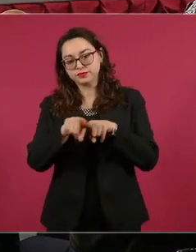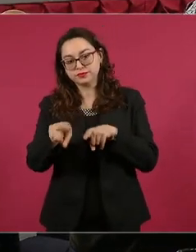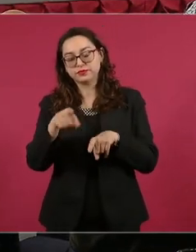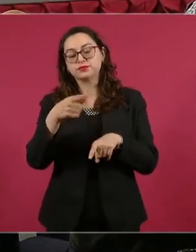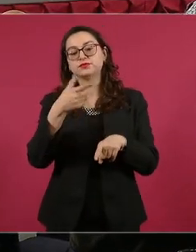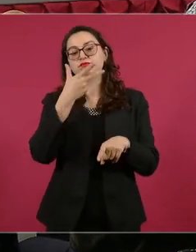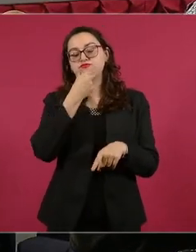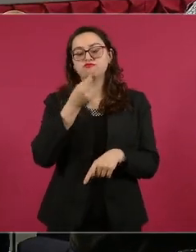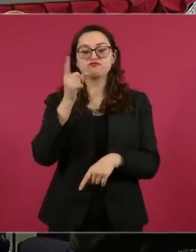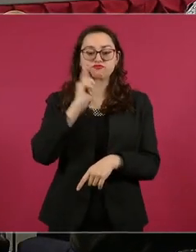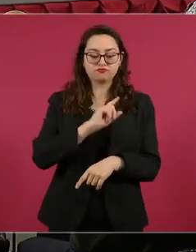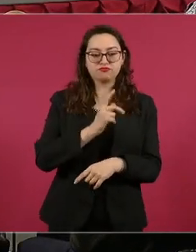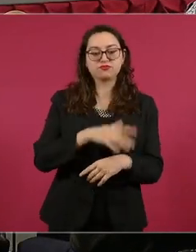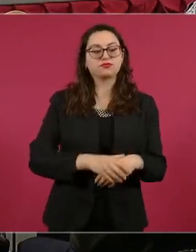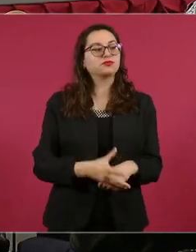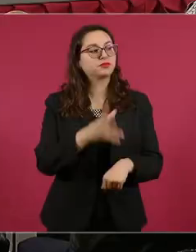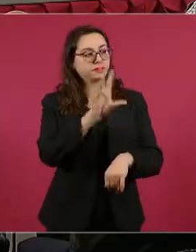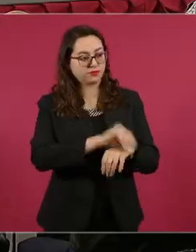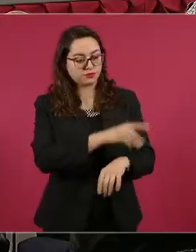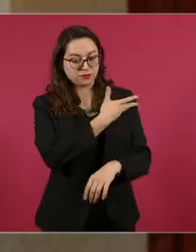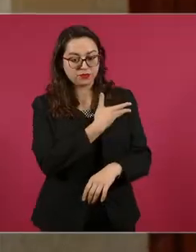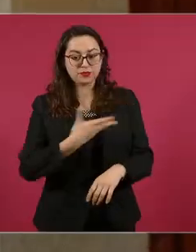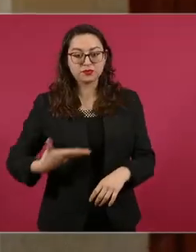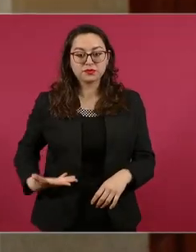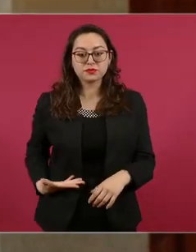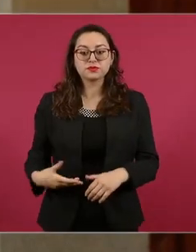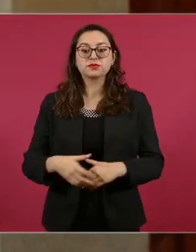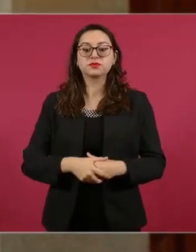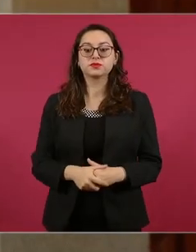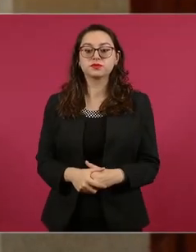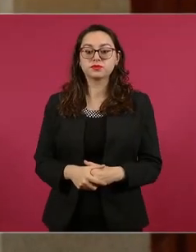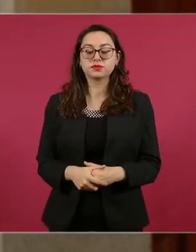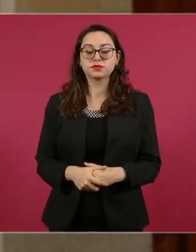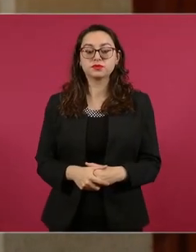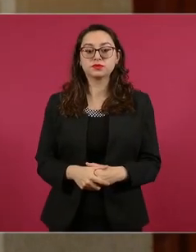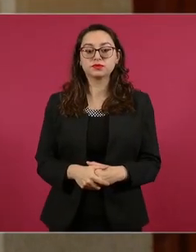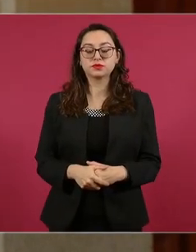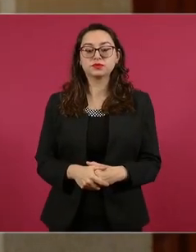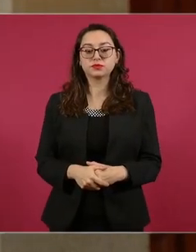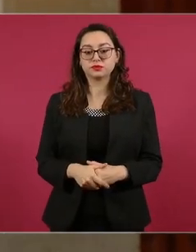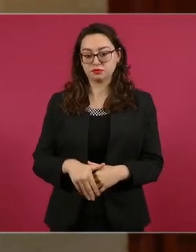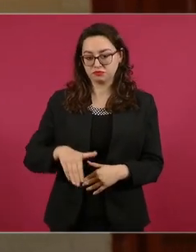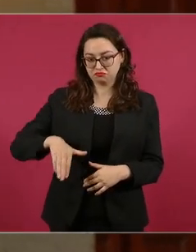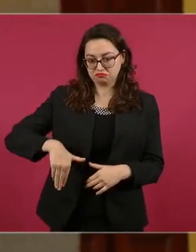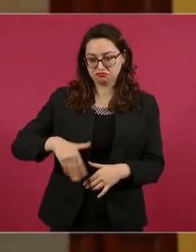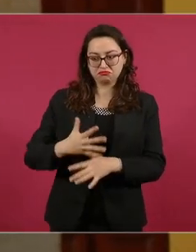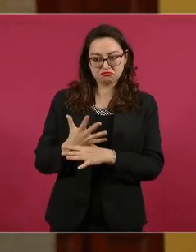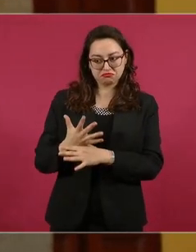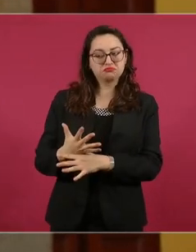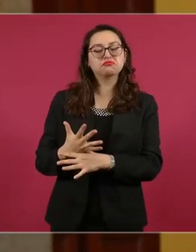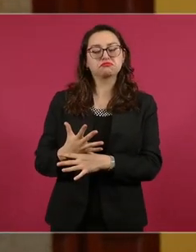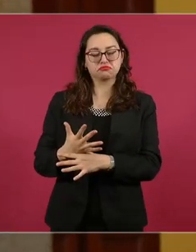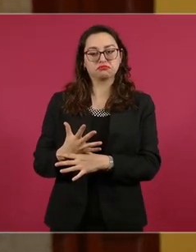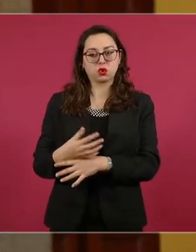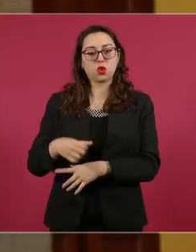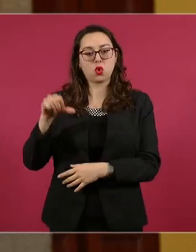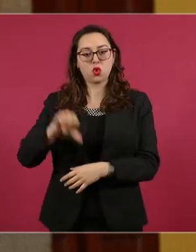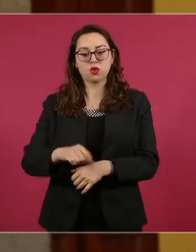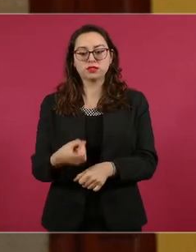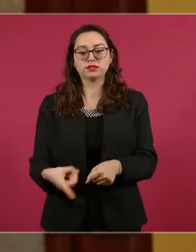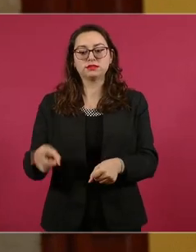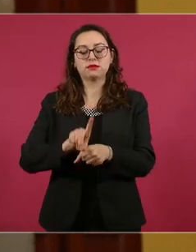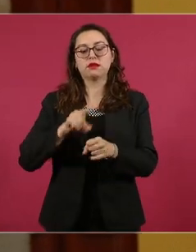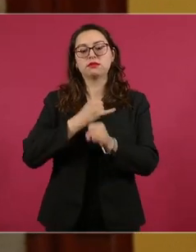permiso, presidente, como usted lo ha señalado, hoy es el Día Internacional de la Lengua